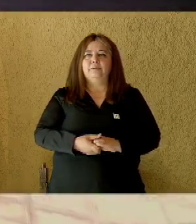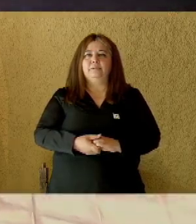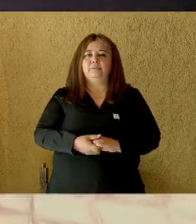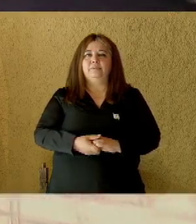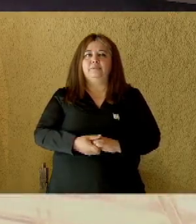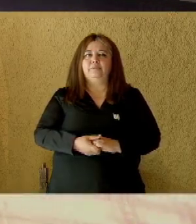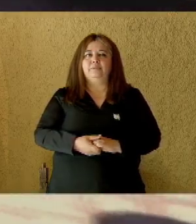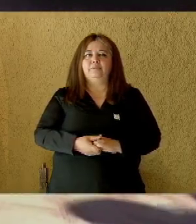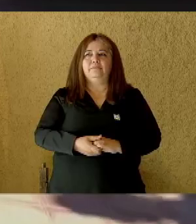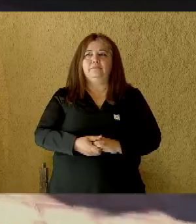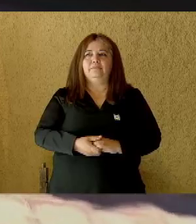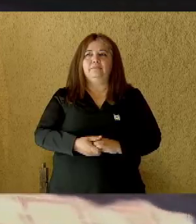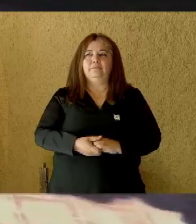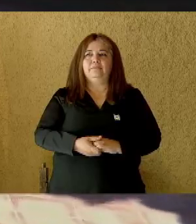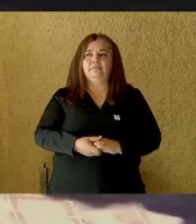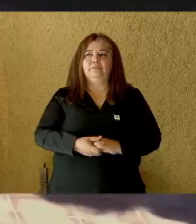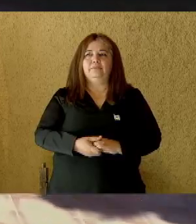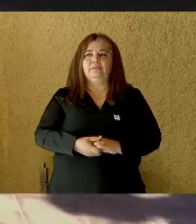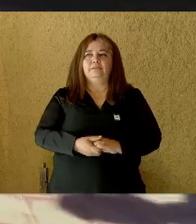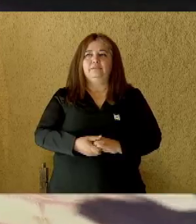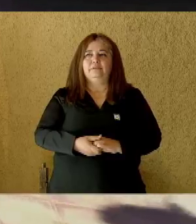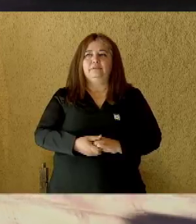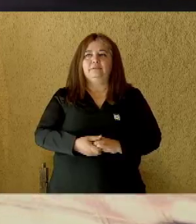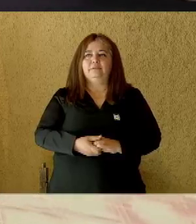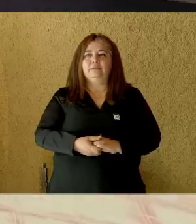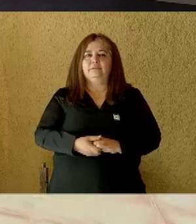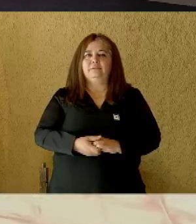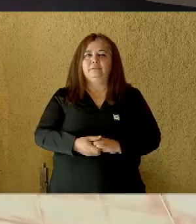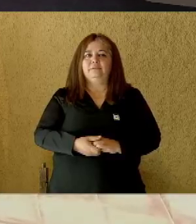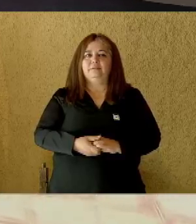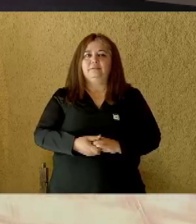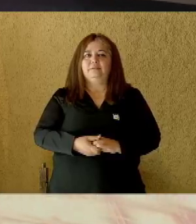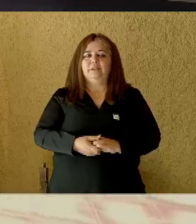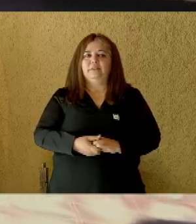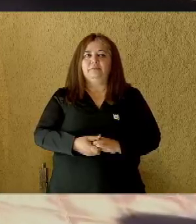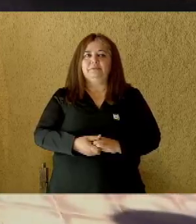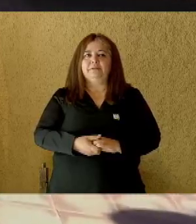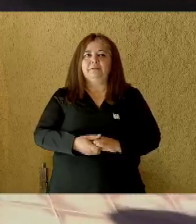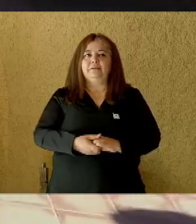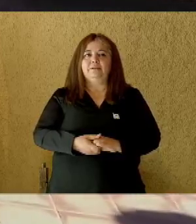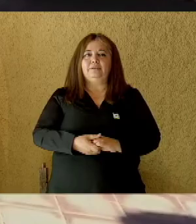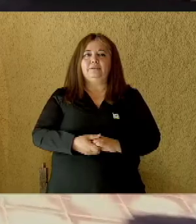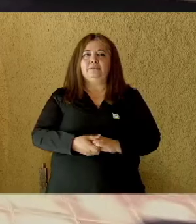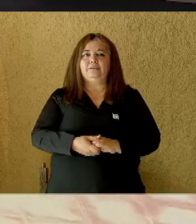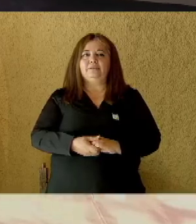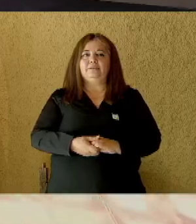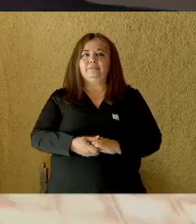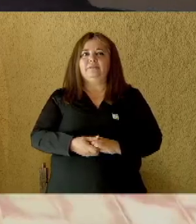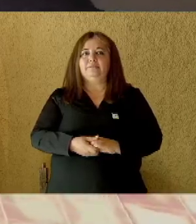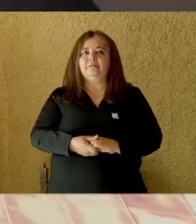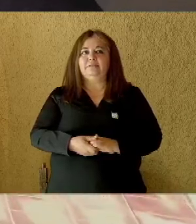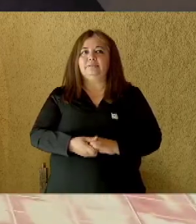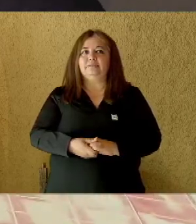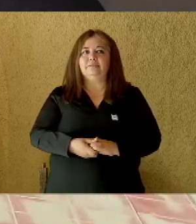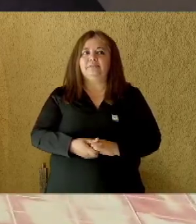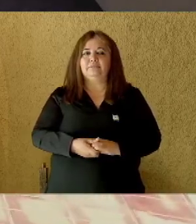La vida es nada si no hay sueños y una luz en el final que alcanzar.